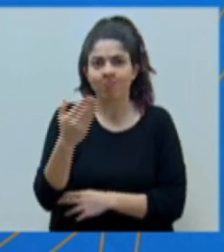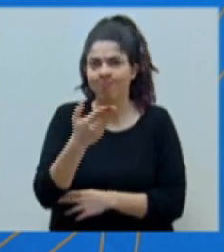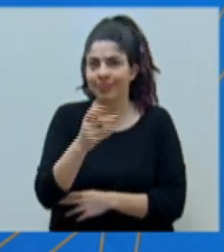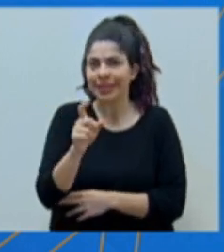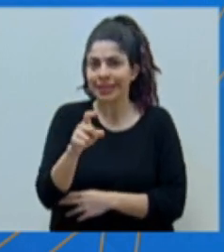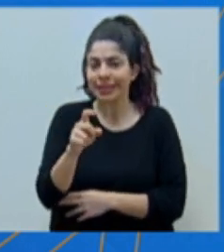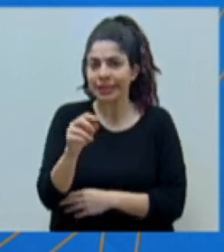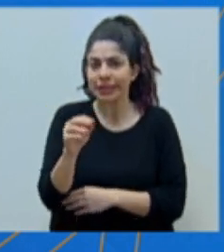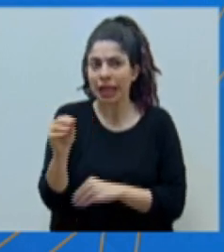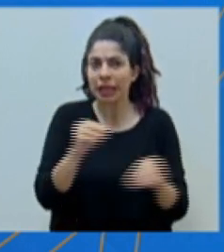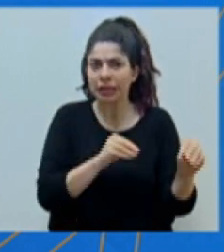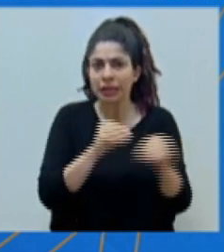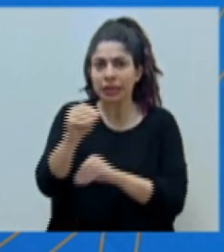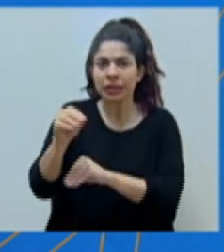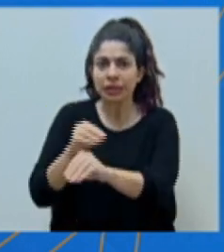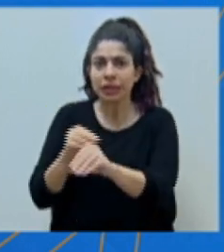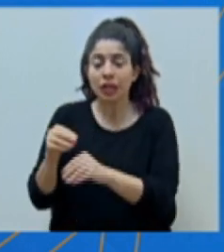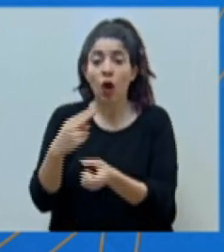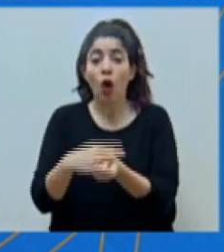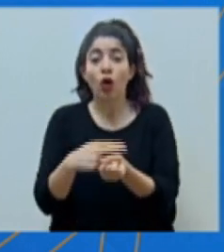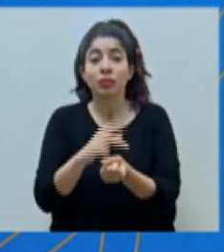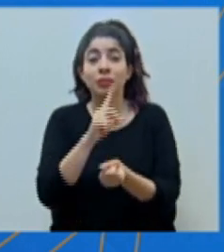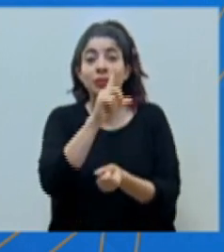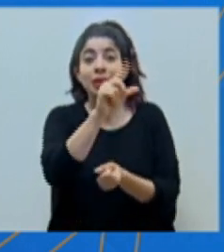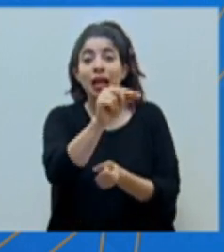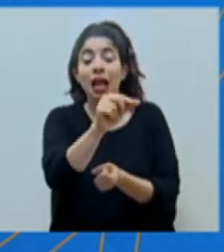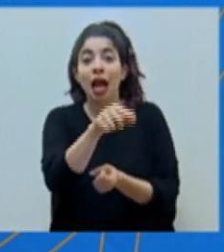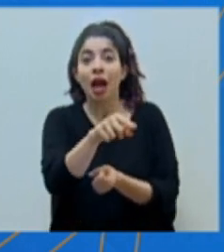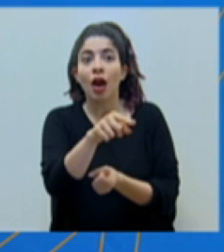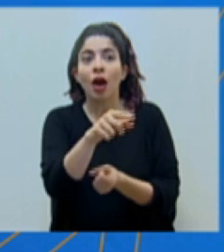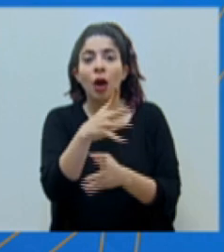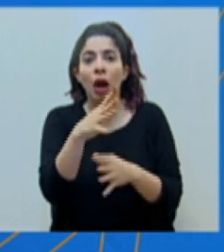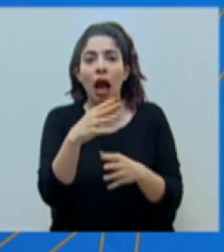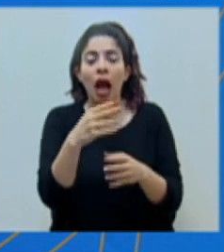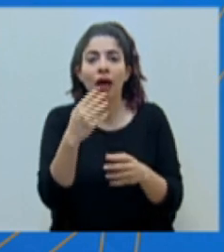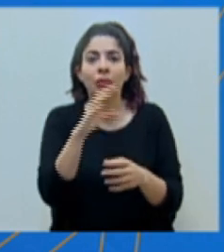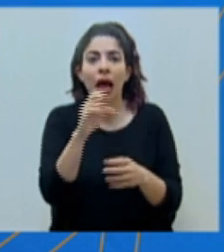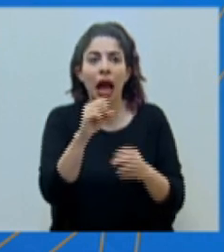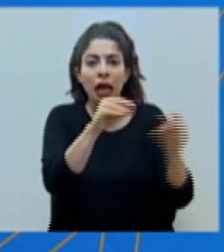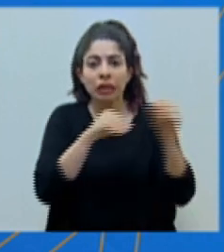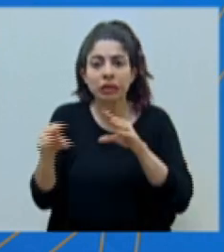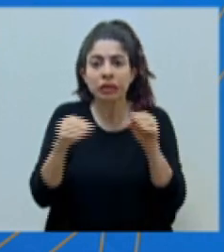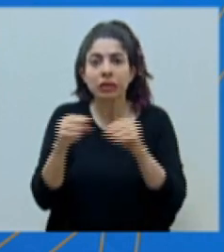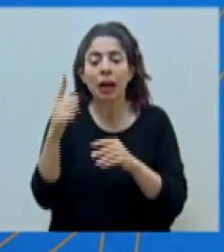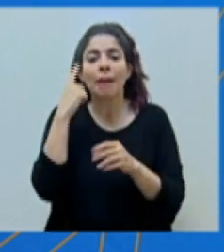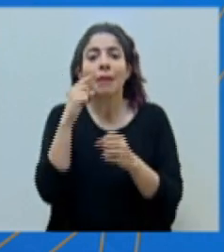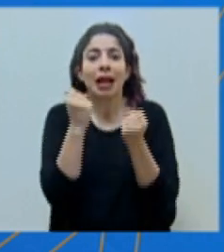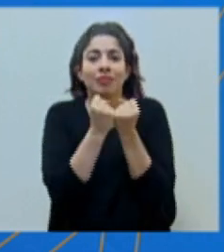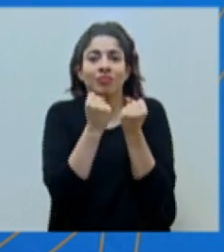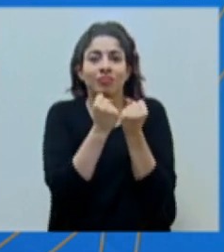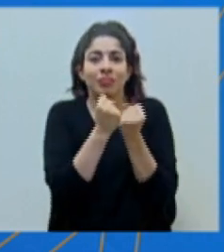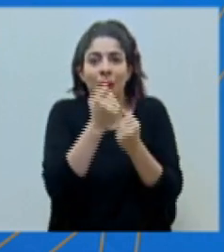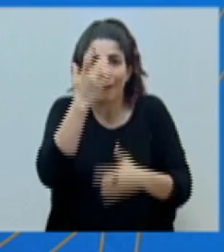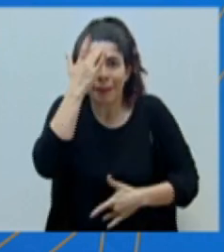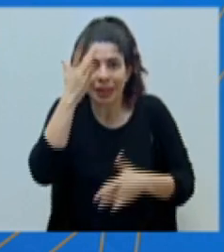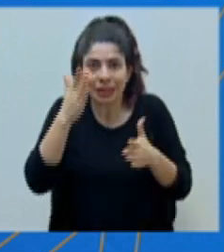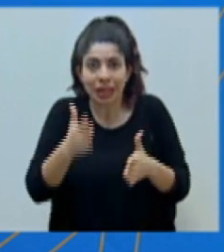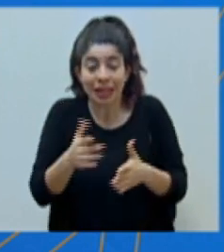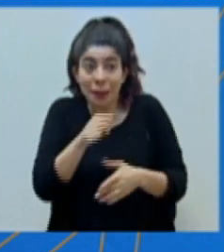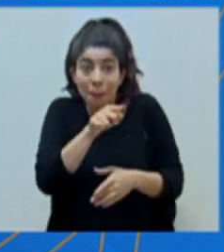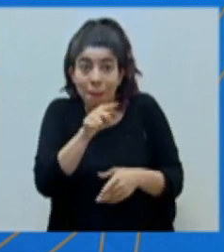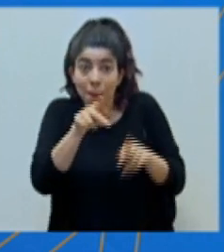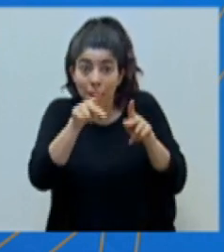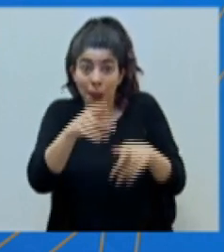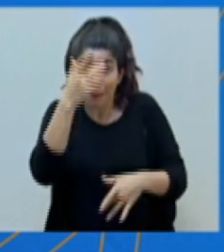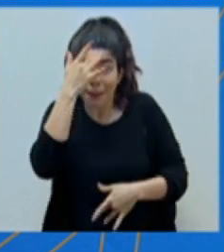hacer movimientos desde los hospitales regionales justamente para poder sostener esa capacidad de atender pacientes, y esos